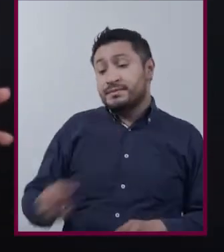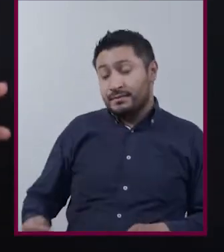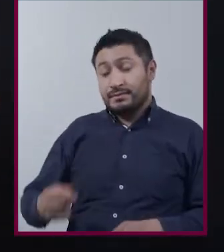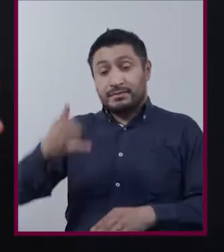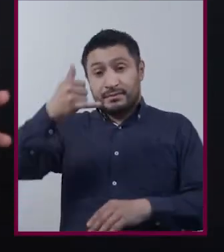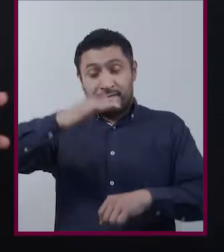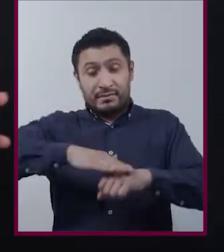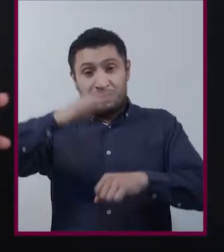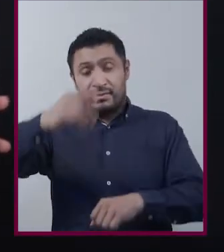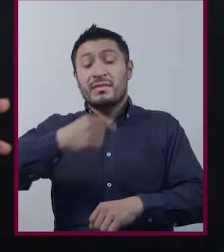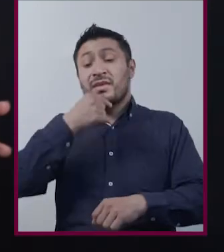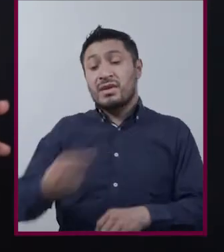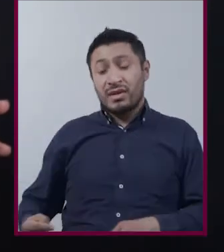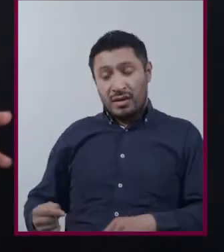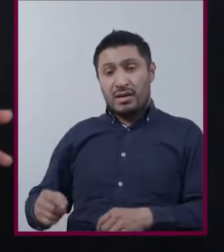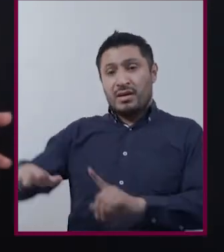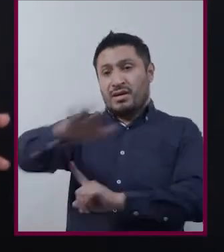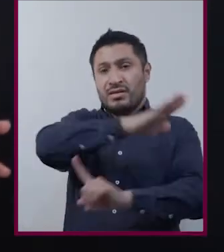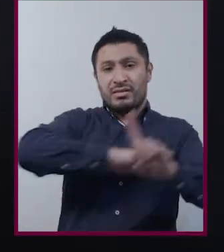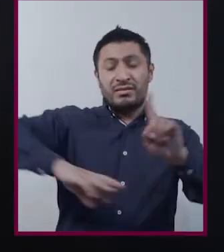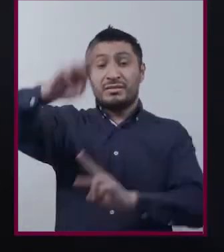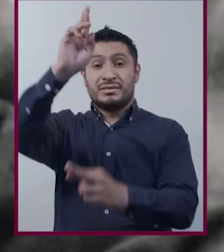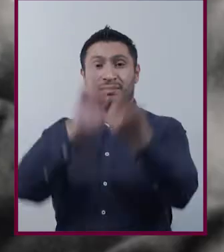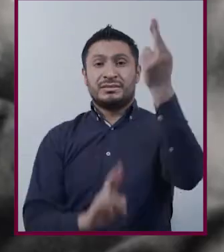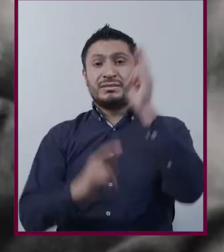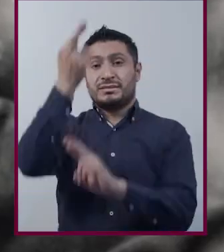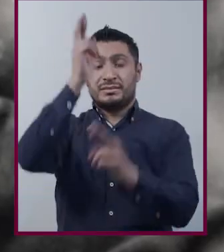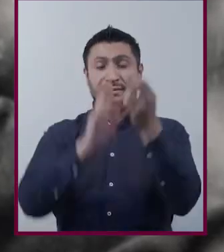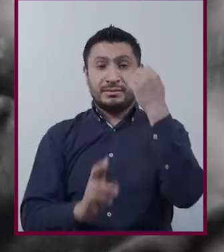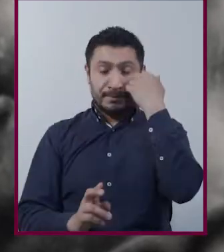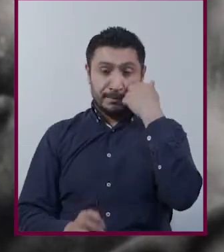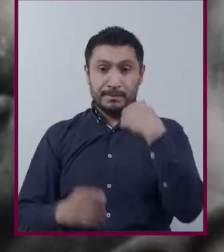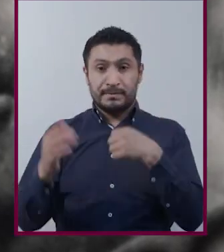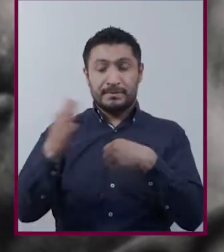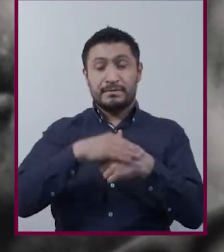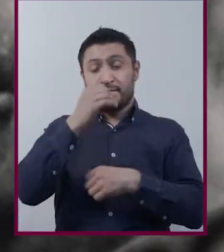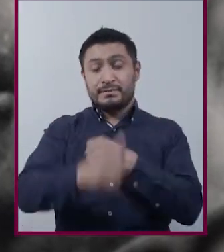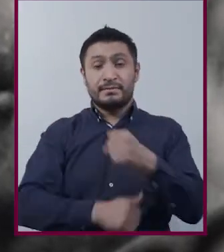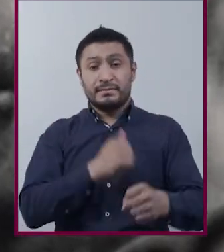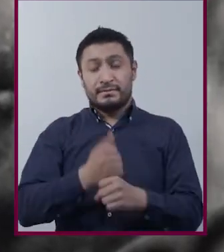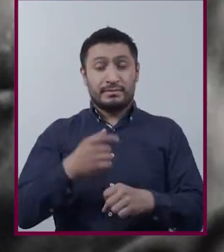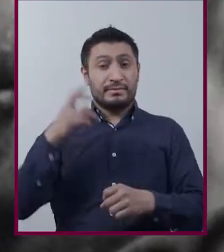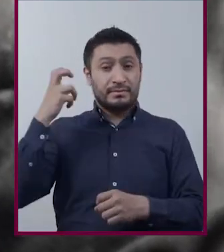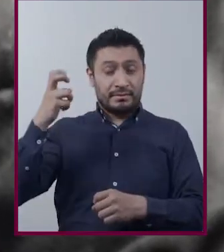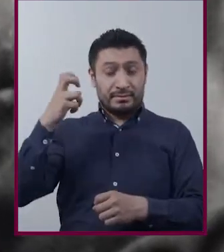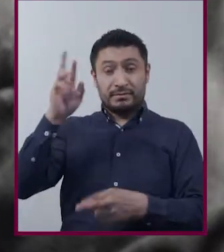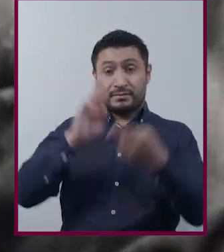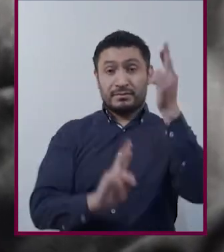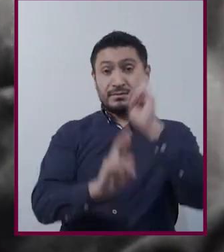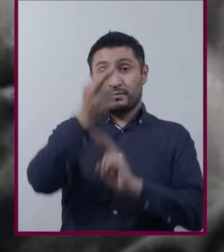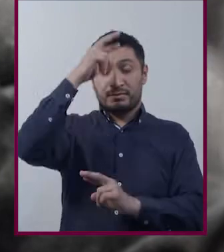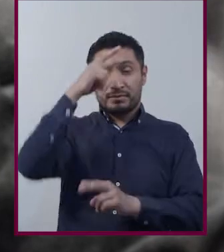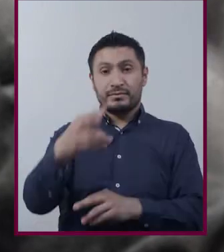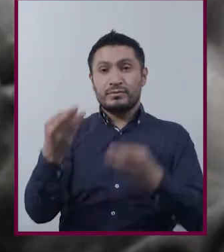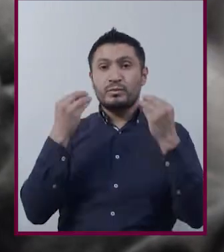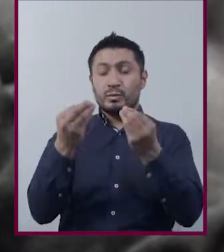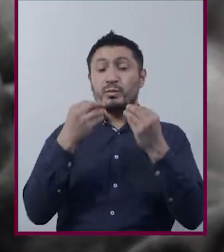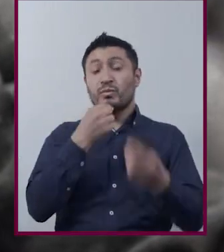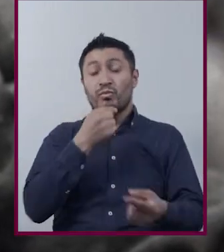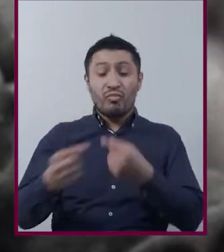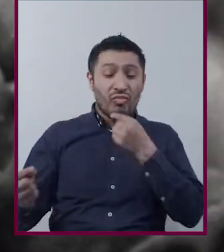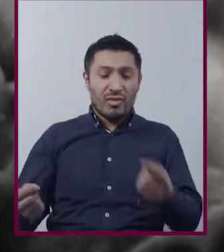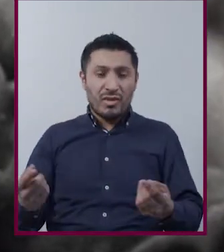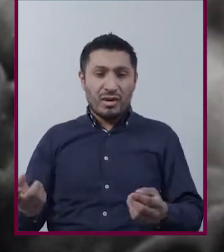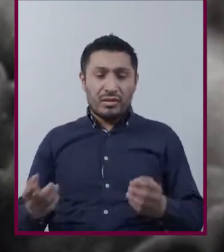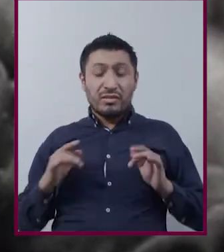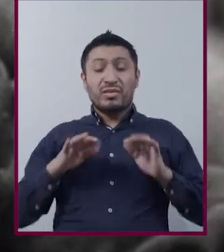más aún de la niñez de un contexto revolucionario. En los años de la Revolución Mexicana, decenas de niñas y niños se unieron a